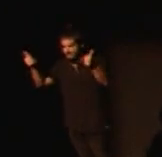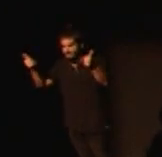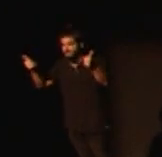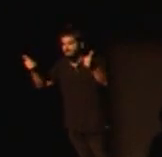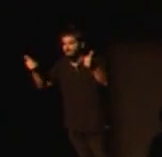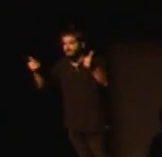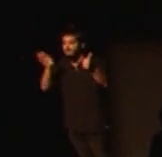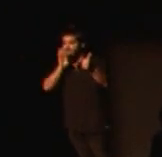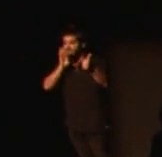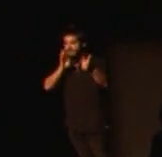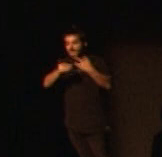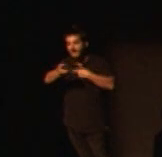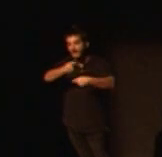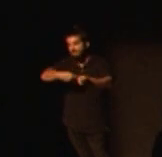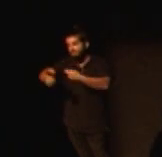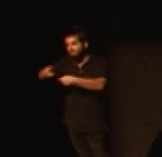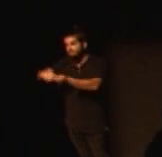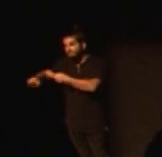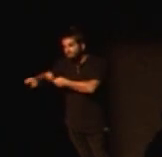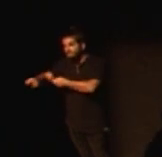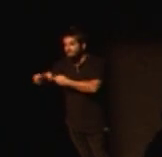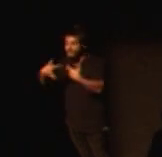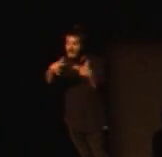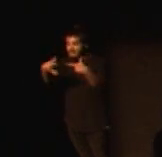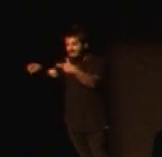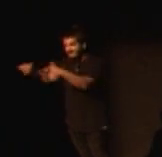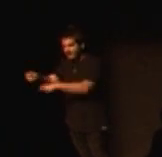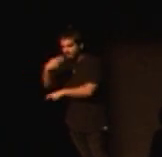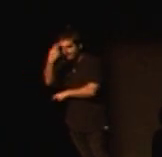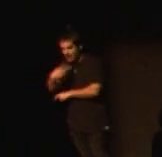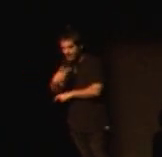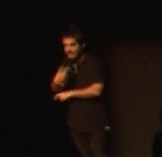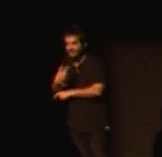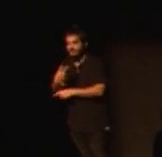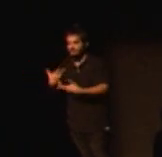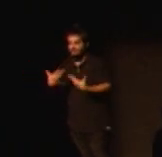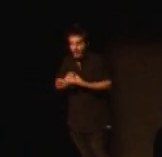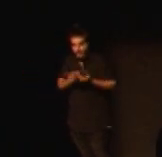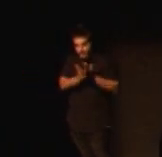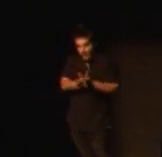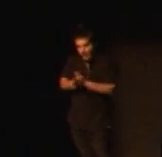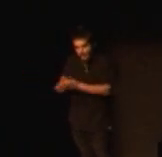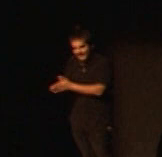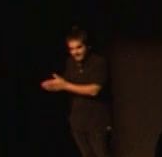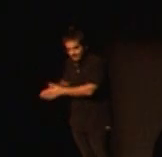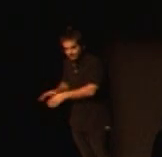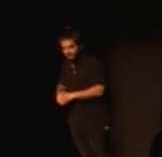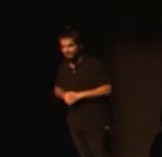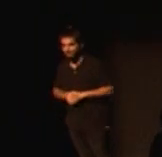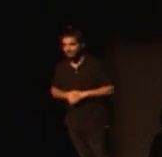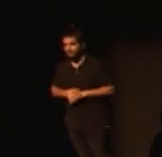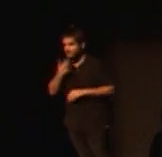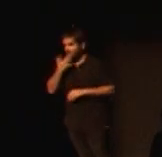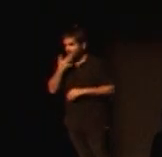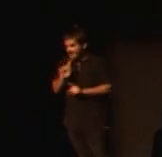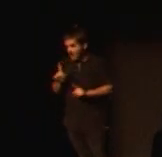la 11 contribuyendo sin duda con compañeros del camino, si no es imposible llegar tan lejos.